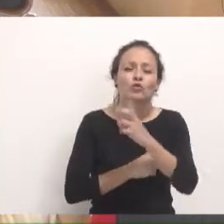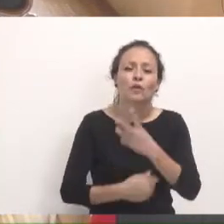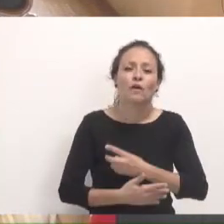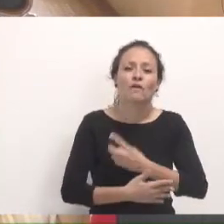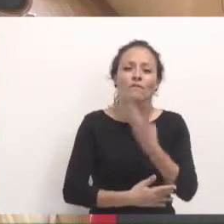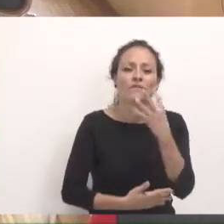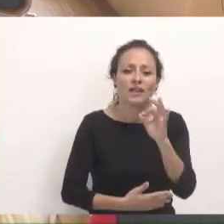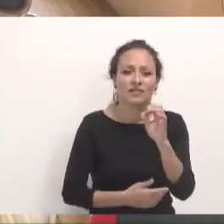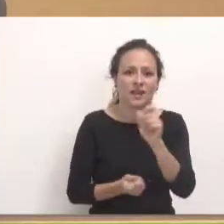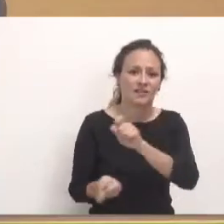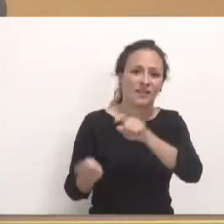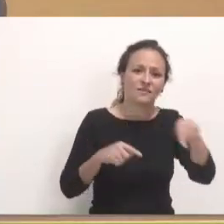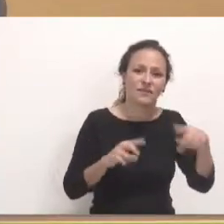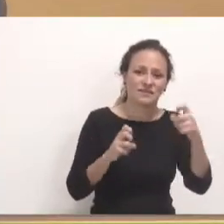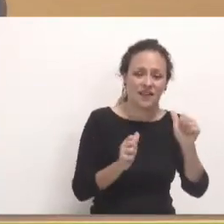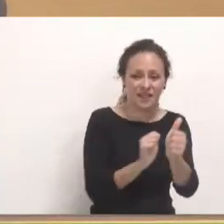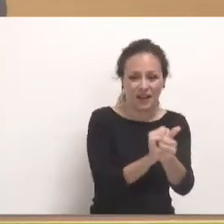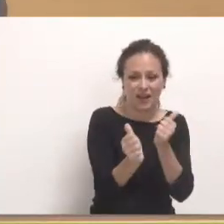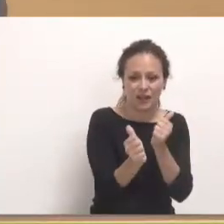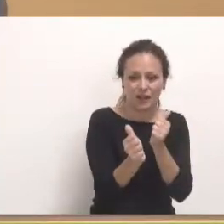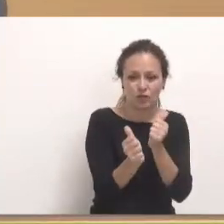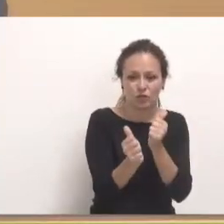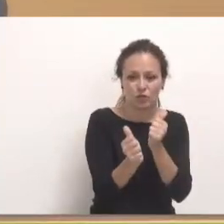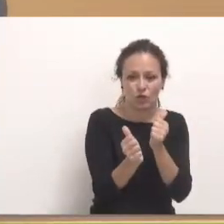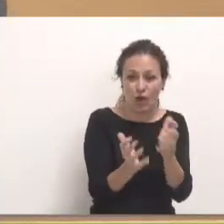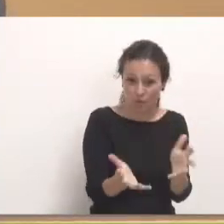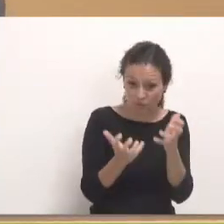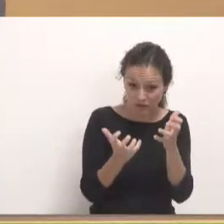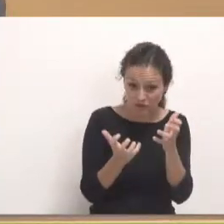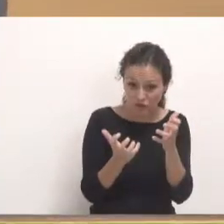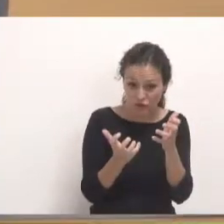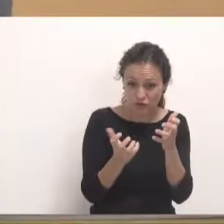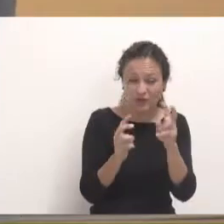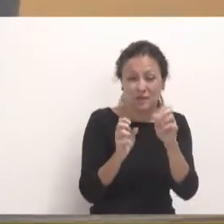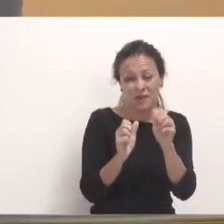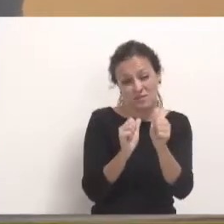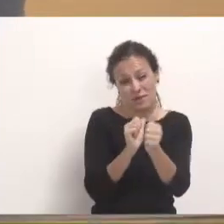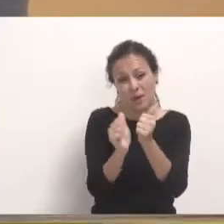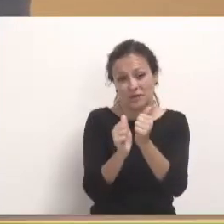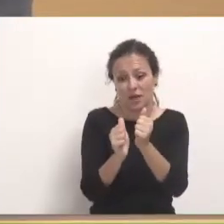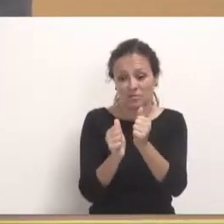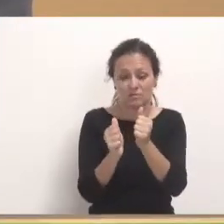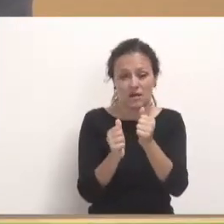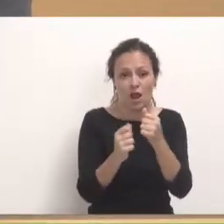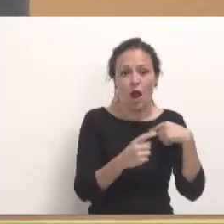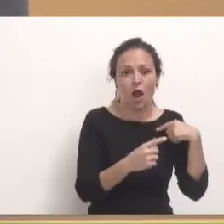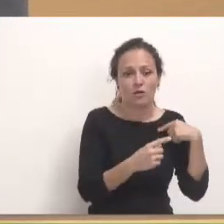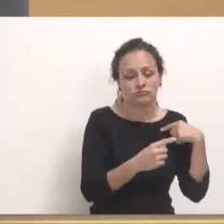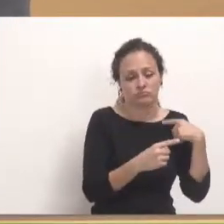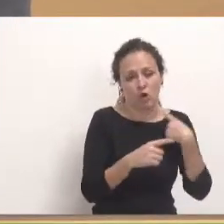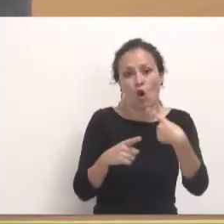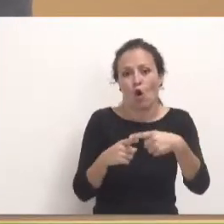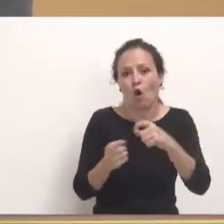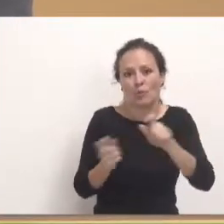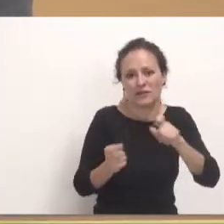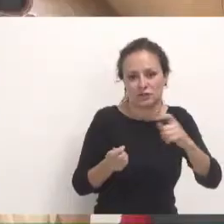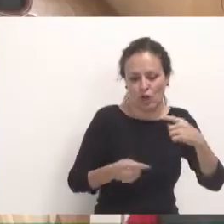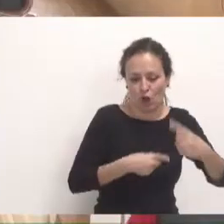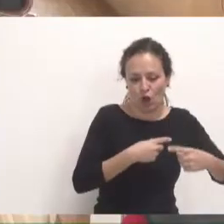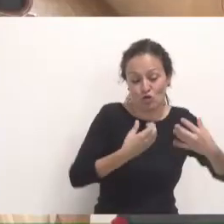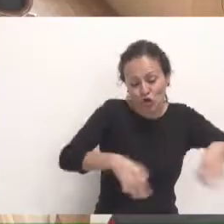de transferencias de crédito a operaciones, de transferencias de crédito, de operaciones de capital a operaciones corrientes. ¿Alguna intervención por parte de los